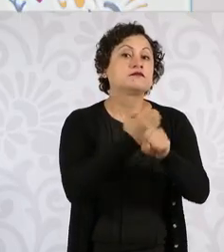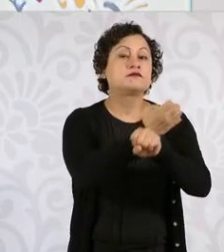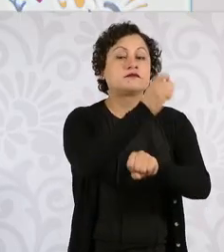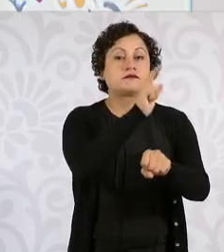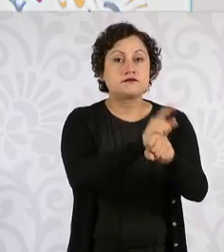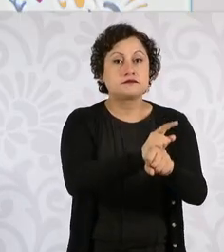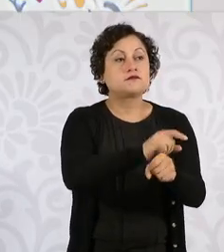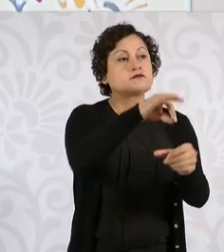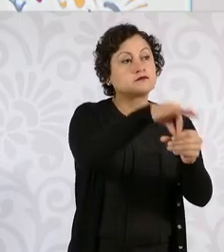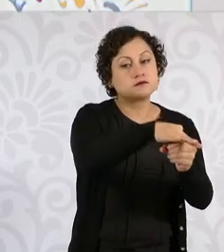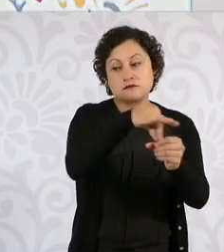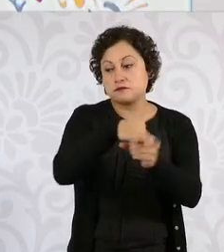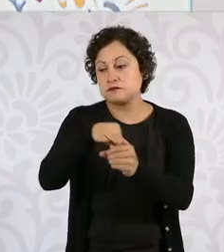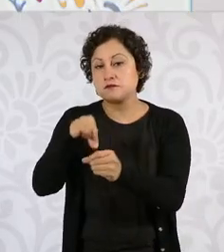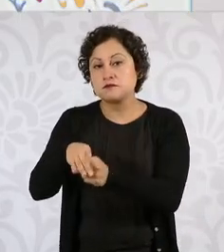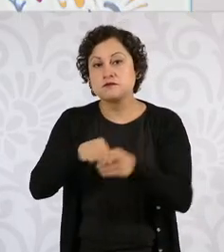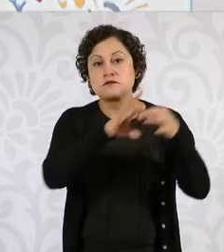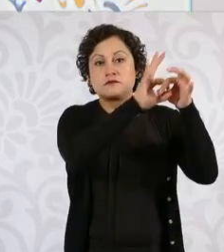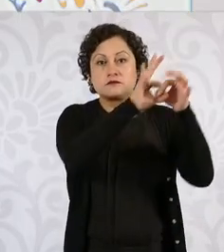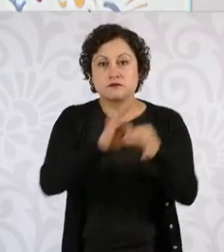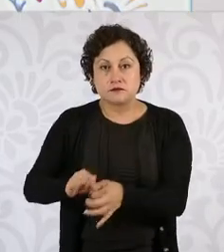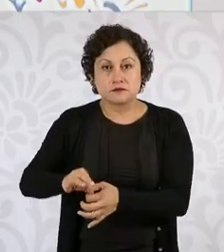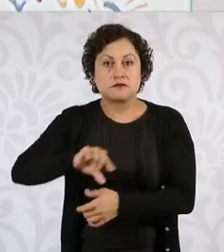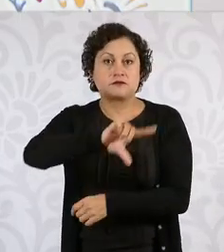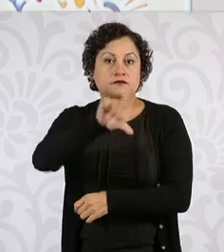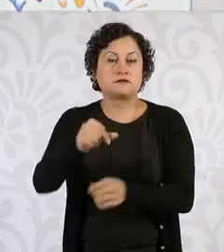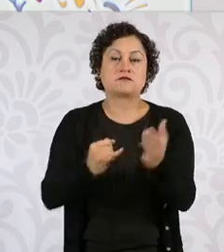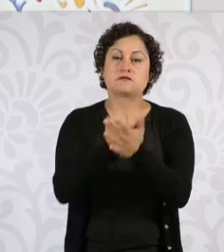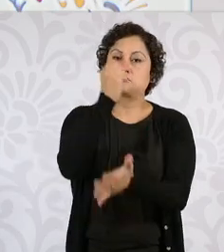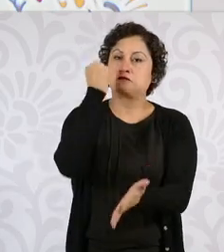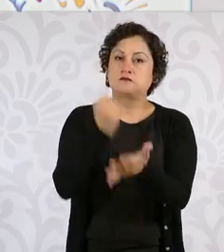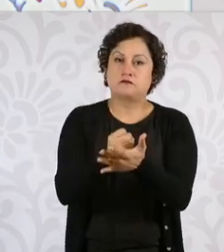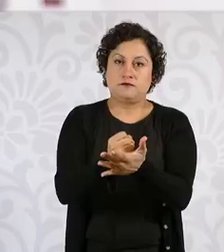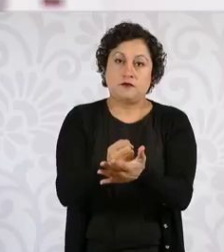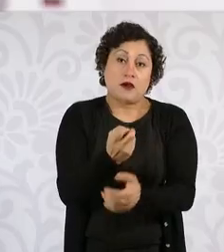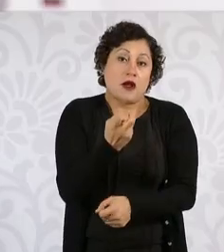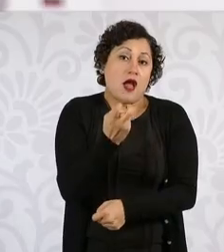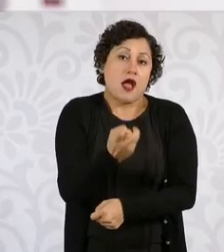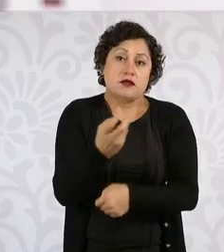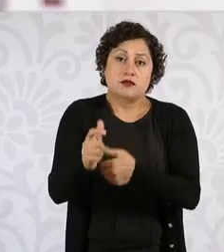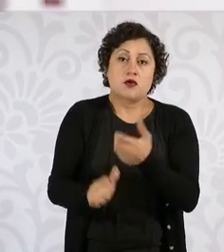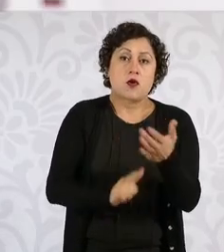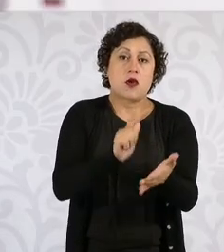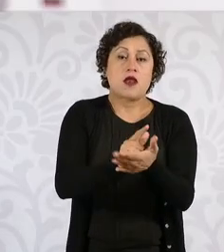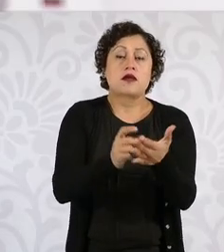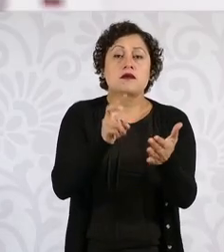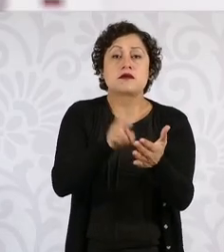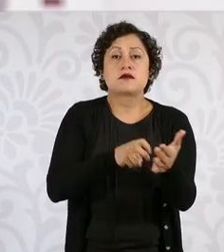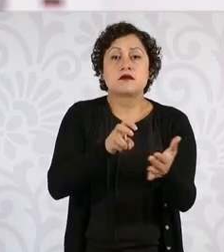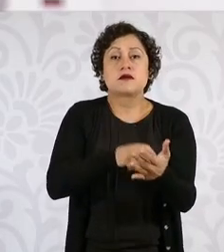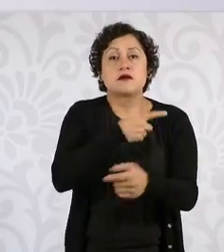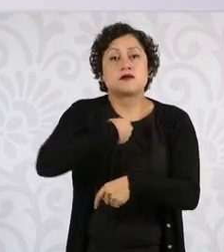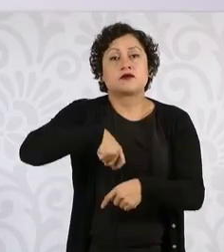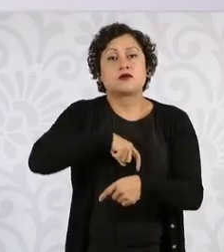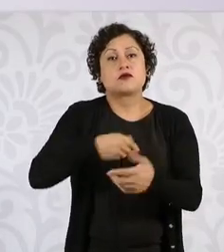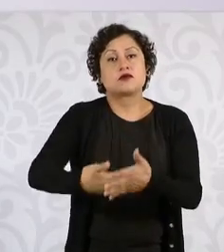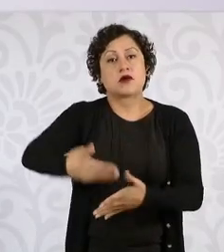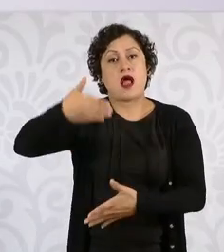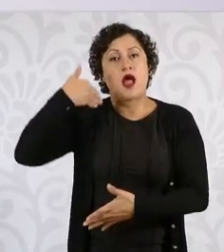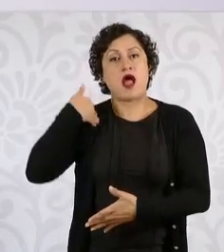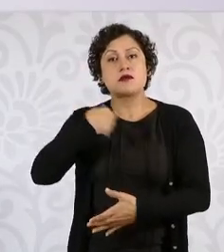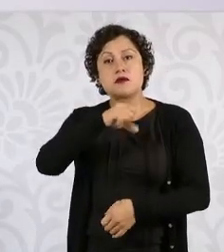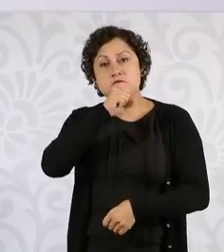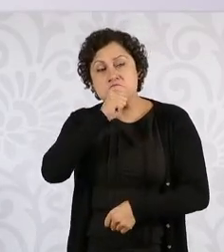prometió, que nos comprometimos en campaña, y una esencia muy importante de lo que representa la